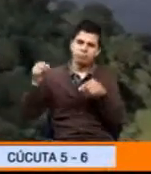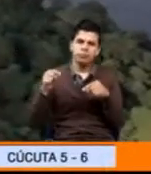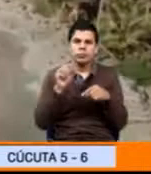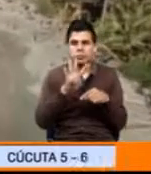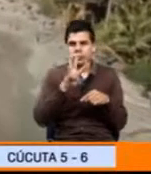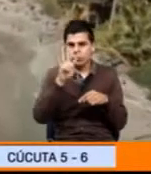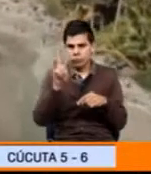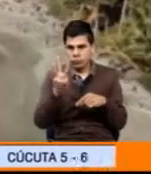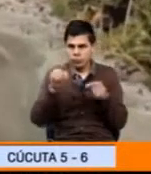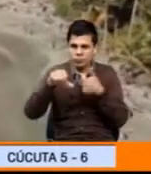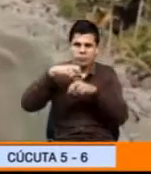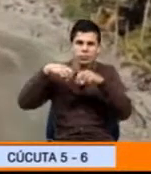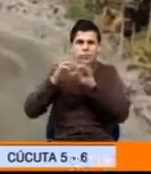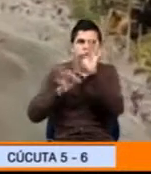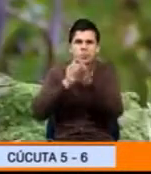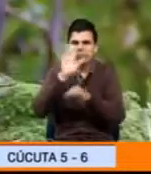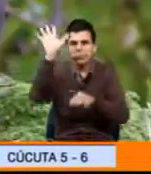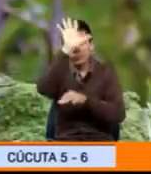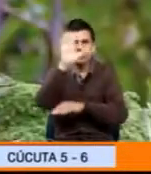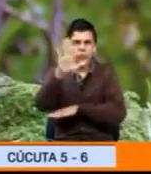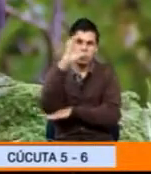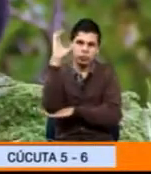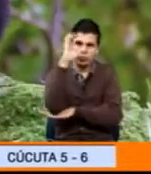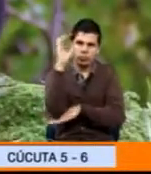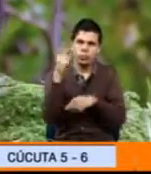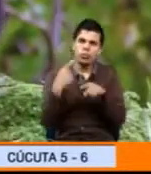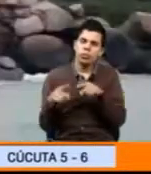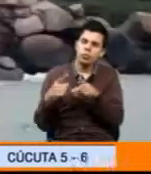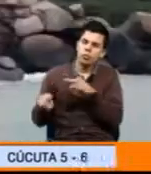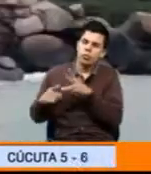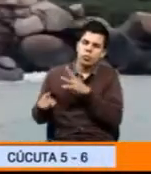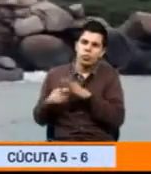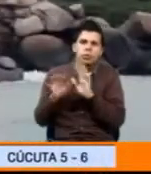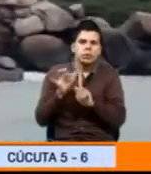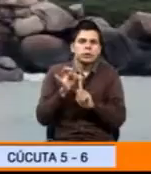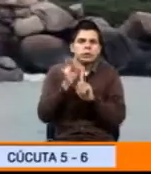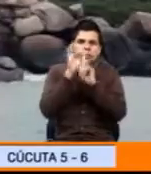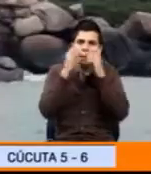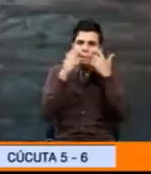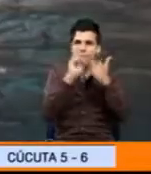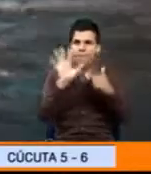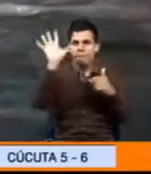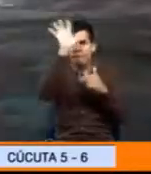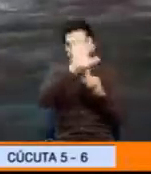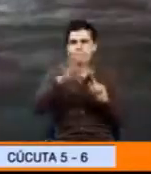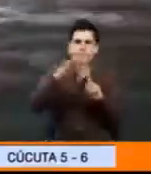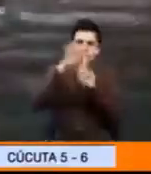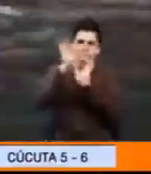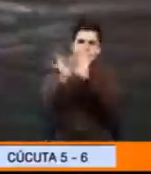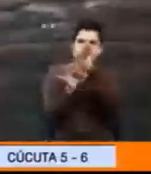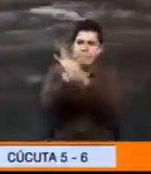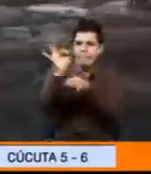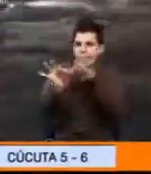áreas protegidas de parques nacionales en Colombia y numerosos sitios patrimonio histórico nacional son protegidos también por el